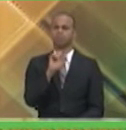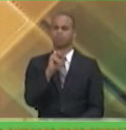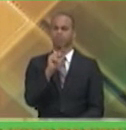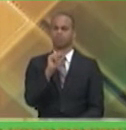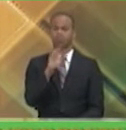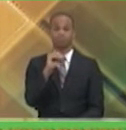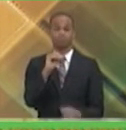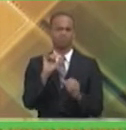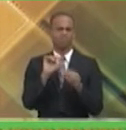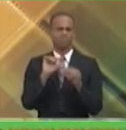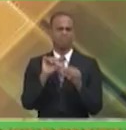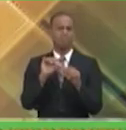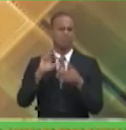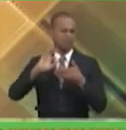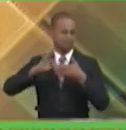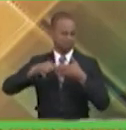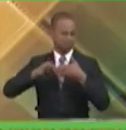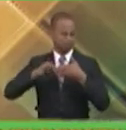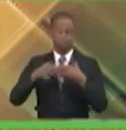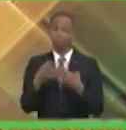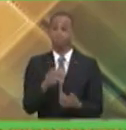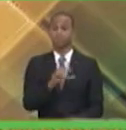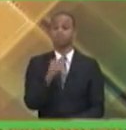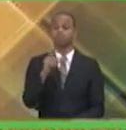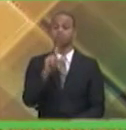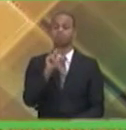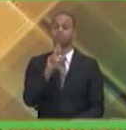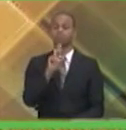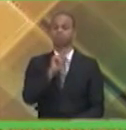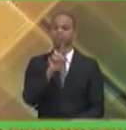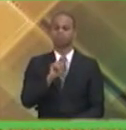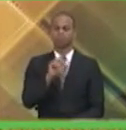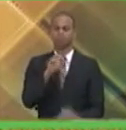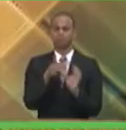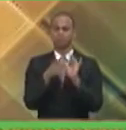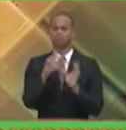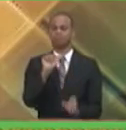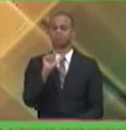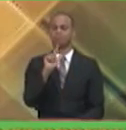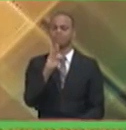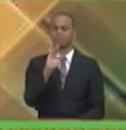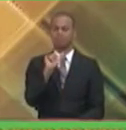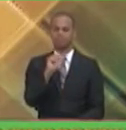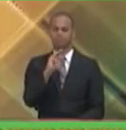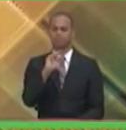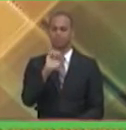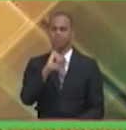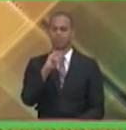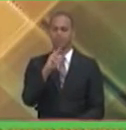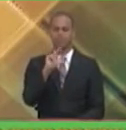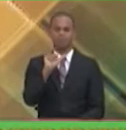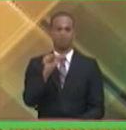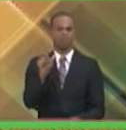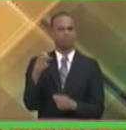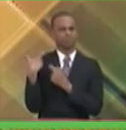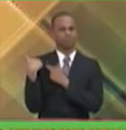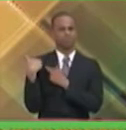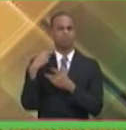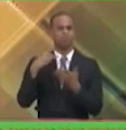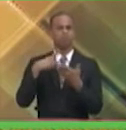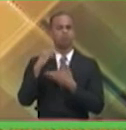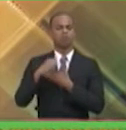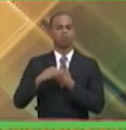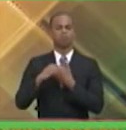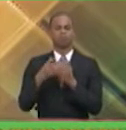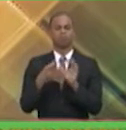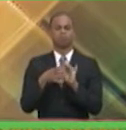de Lengua de Señas, y Luz del Alba, sí, Luz del Alba Mejía, que es encargada de